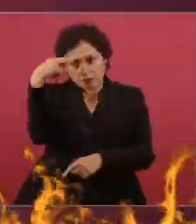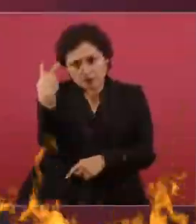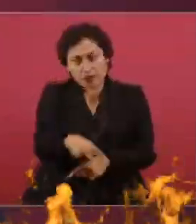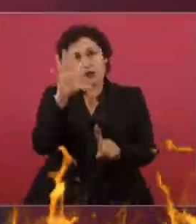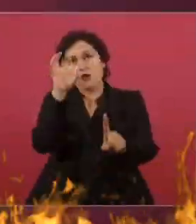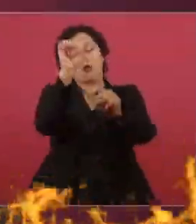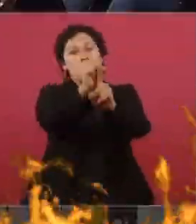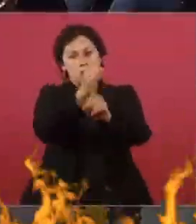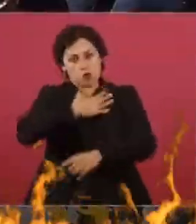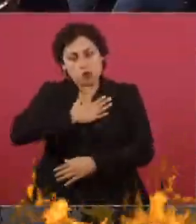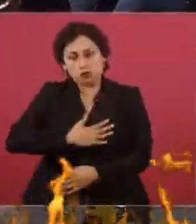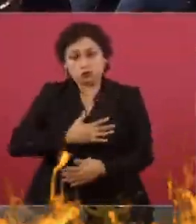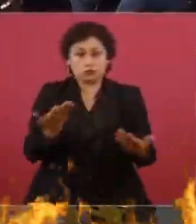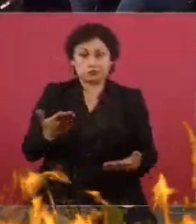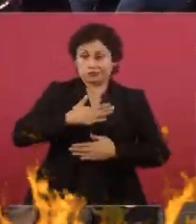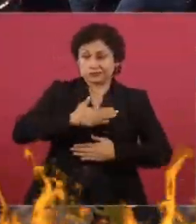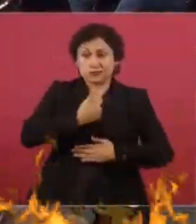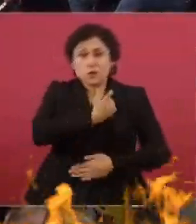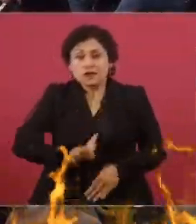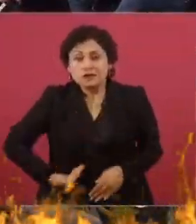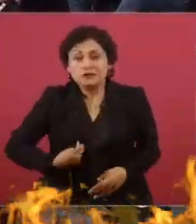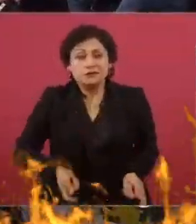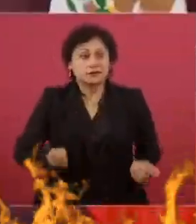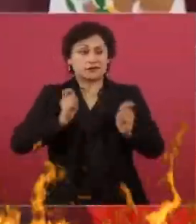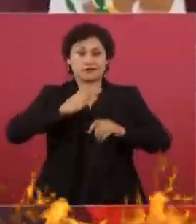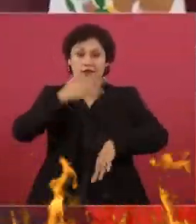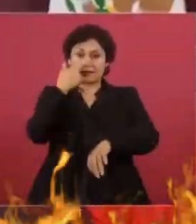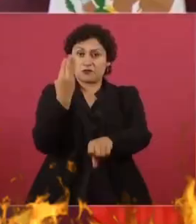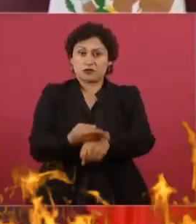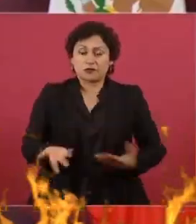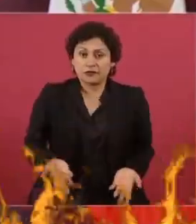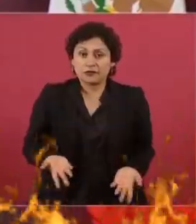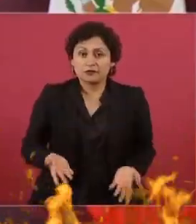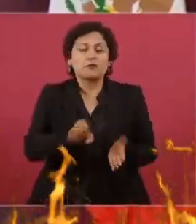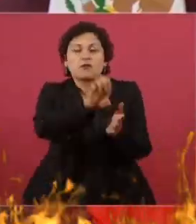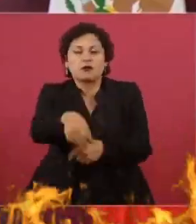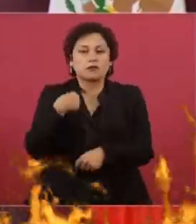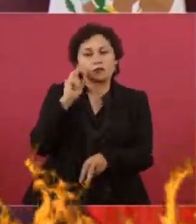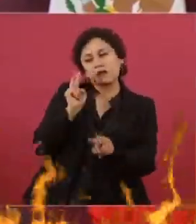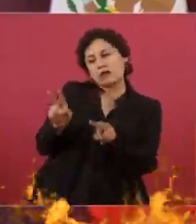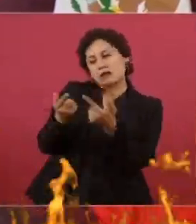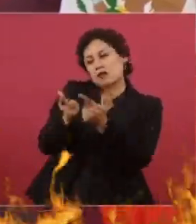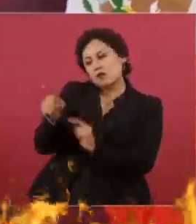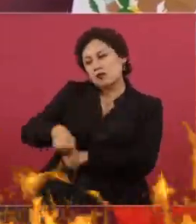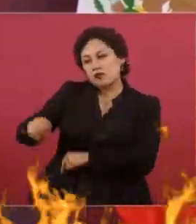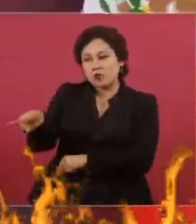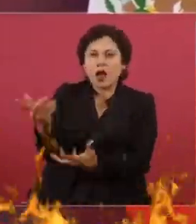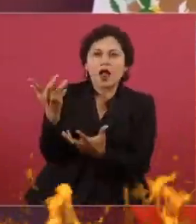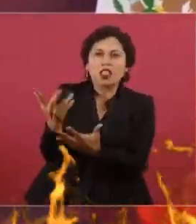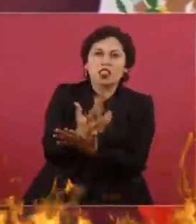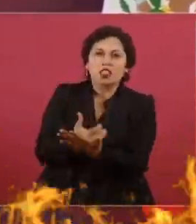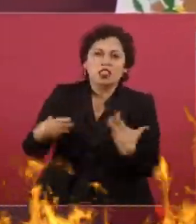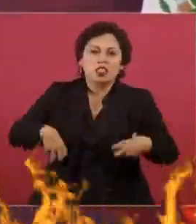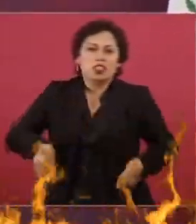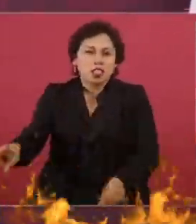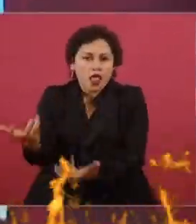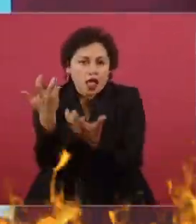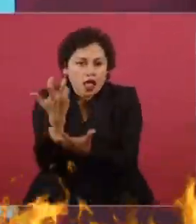presidente como si estoy viendo no que hay una pandillanes hambrientos de dinero